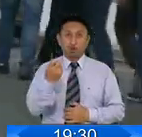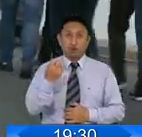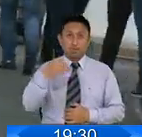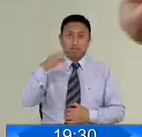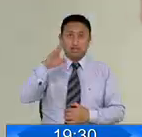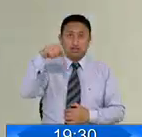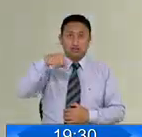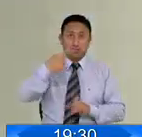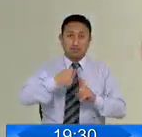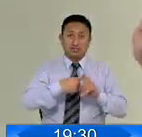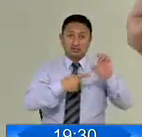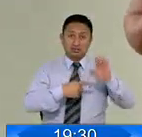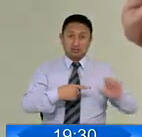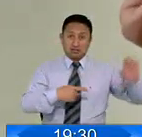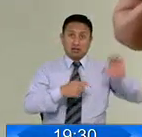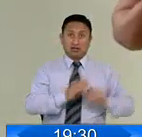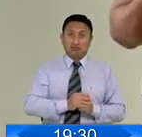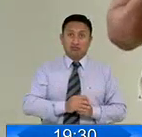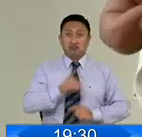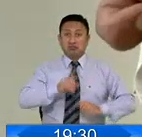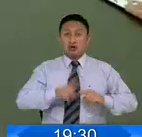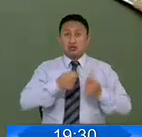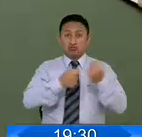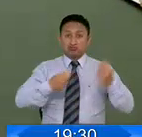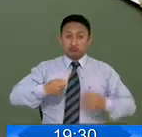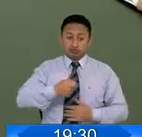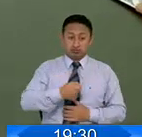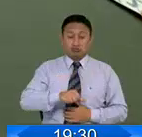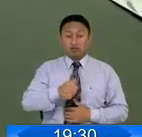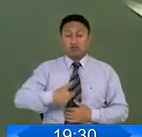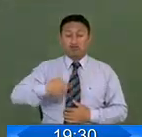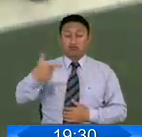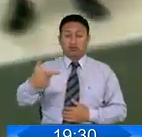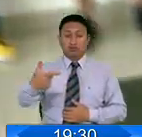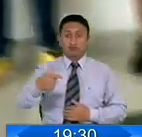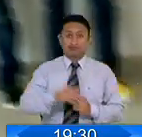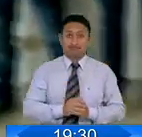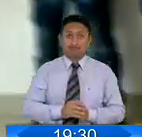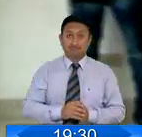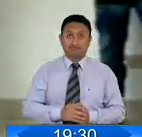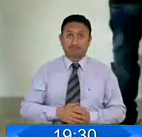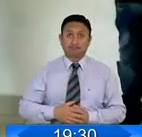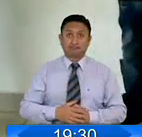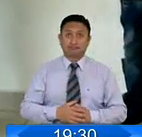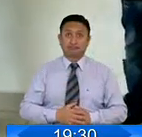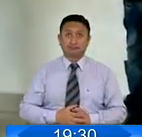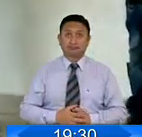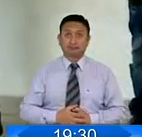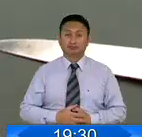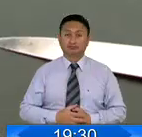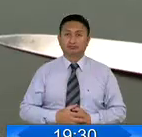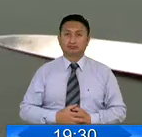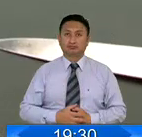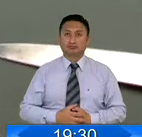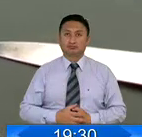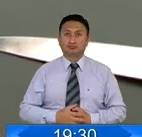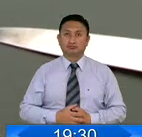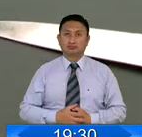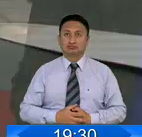mes que se terminó. Unos actuaban con armas blancas y otros con revólveres, incluso pistolas. En Quito informó Iván